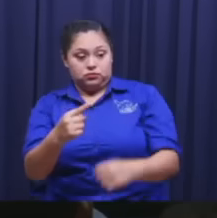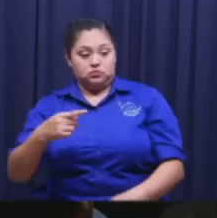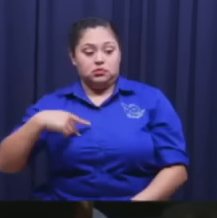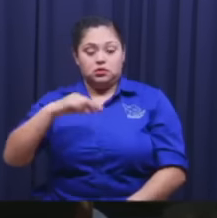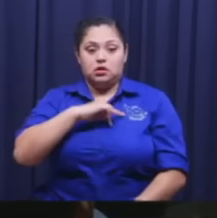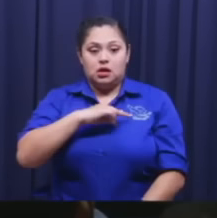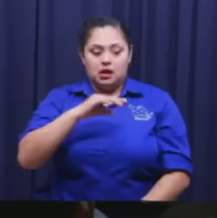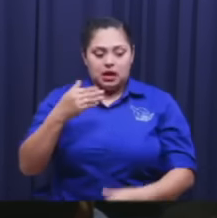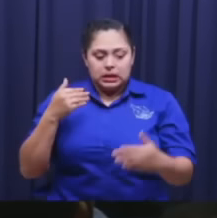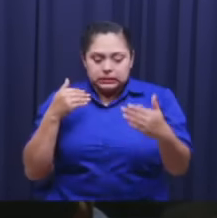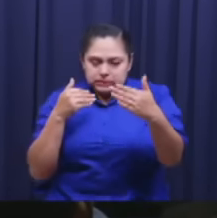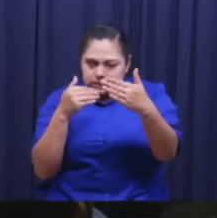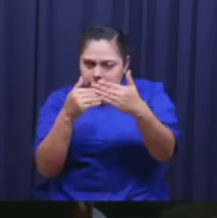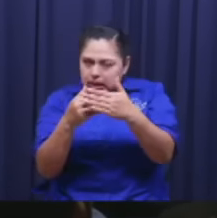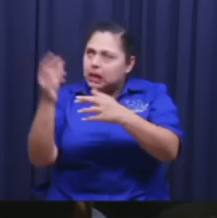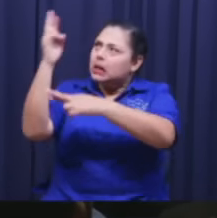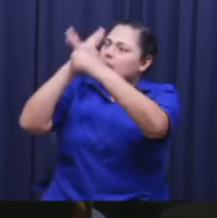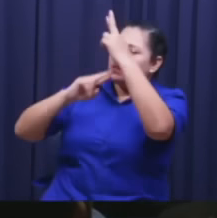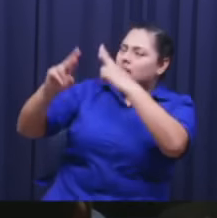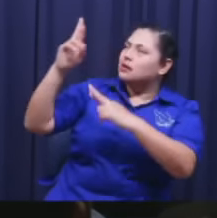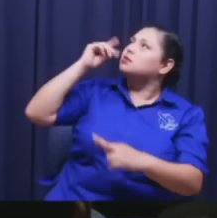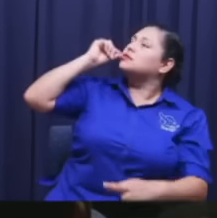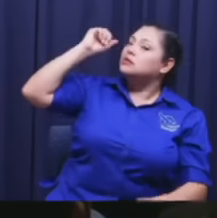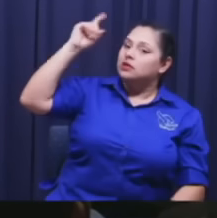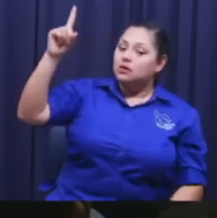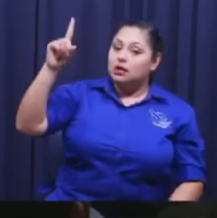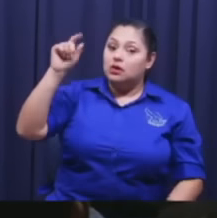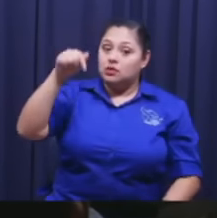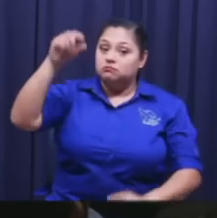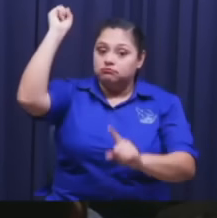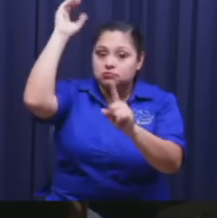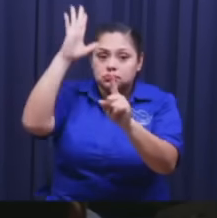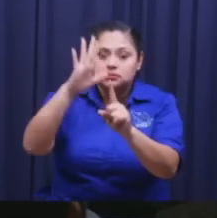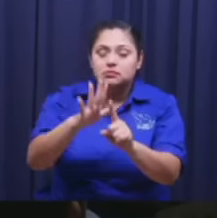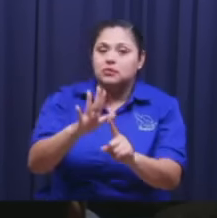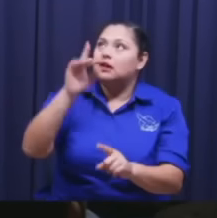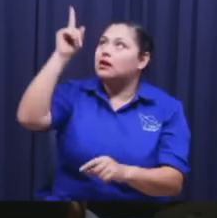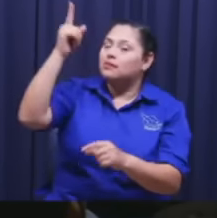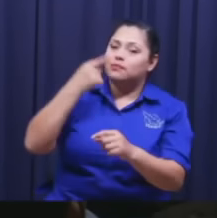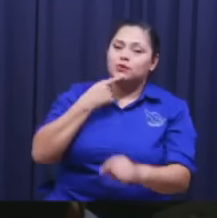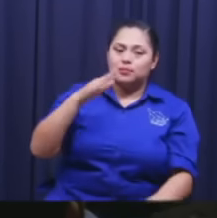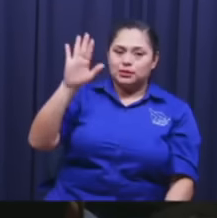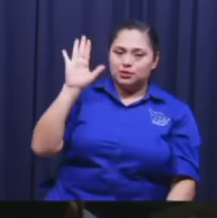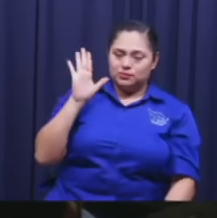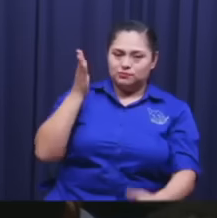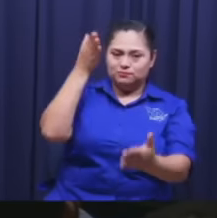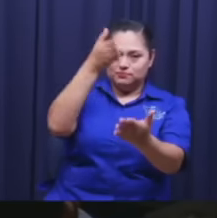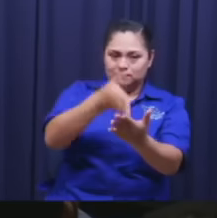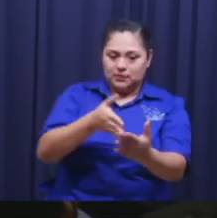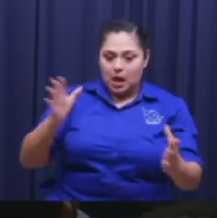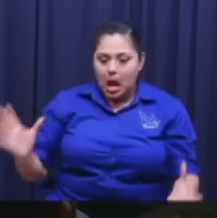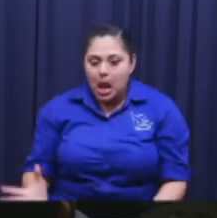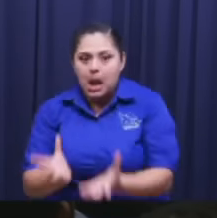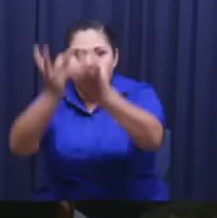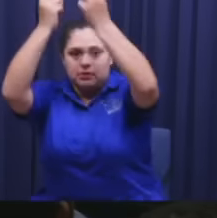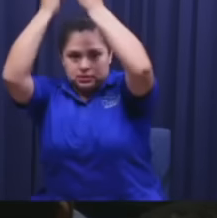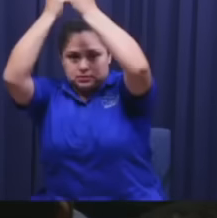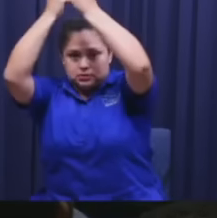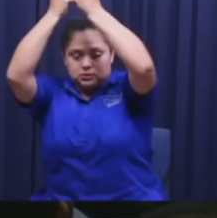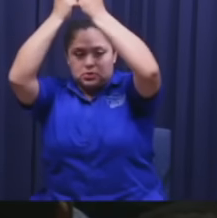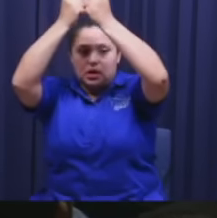la cercanía del retorno del Señor, y con ello la bendición que Él ha prometido de llevarse un grupo de personas de las